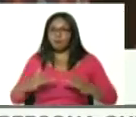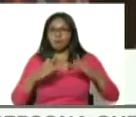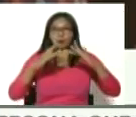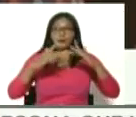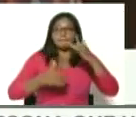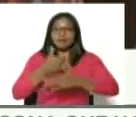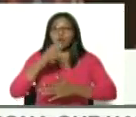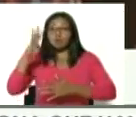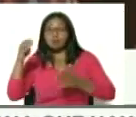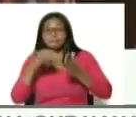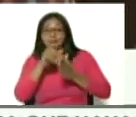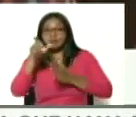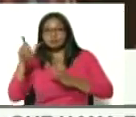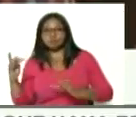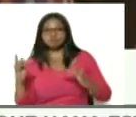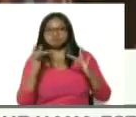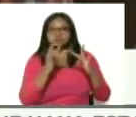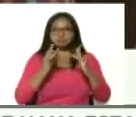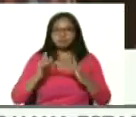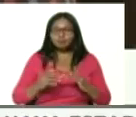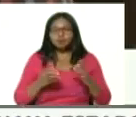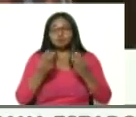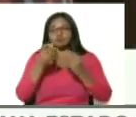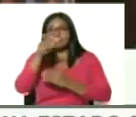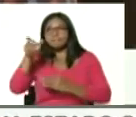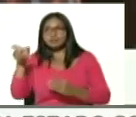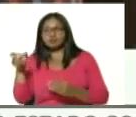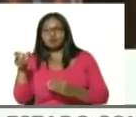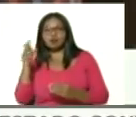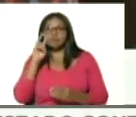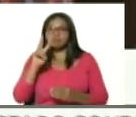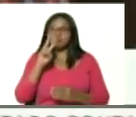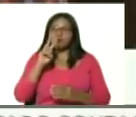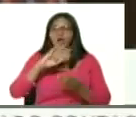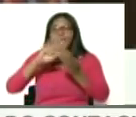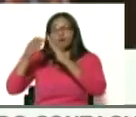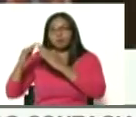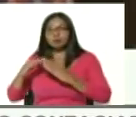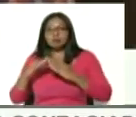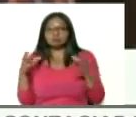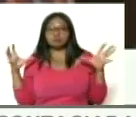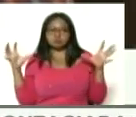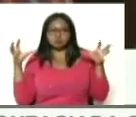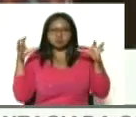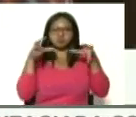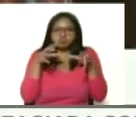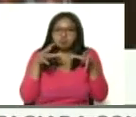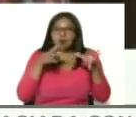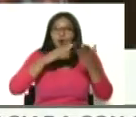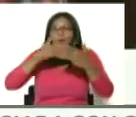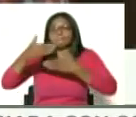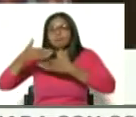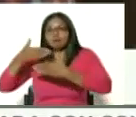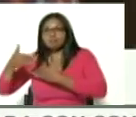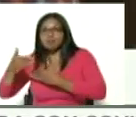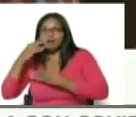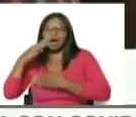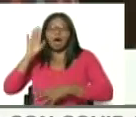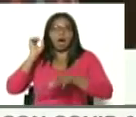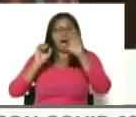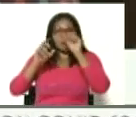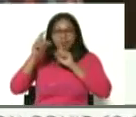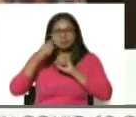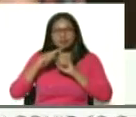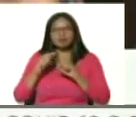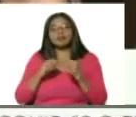4.000 comunas y miles de compañeros y compañeras, como vemos en varias comunas, se han reunido para compartir esta jornada de trabajo,